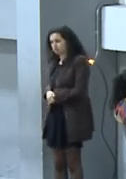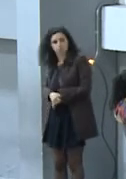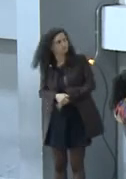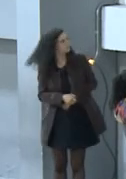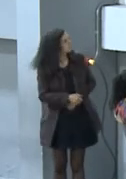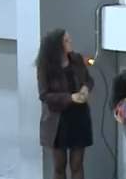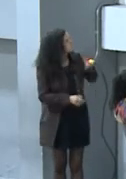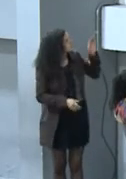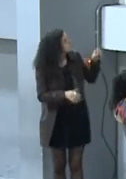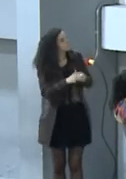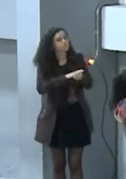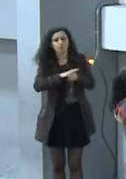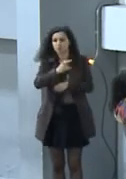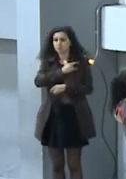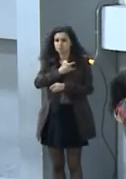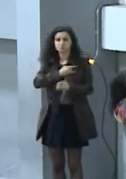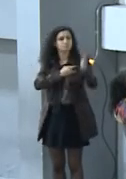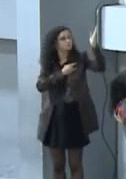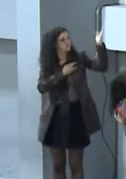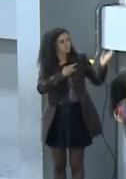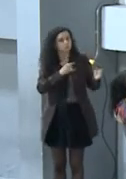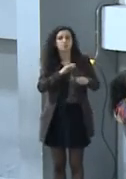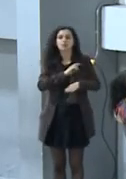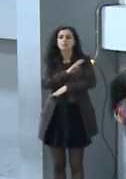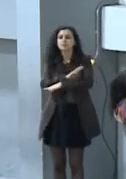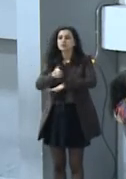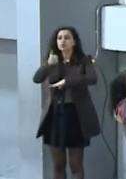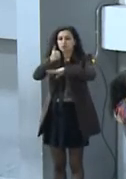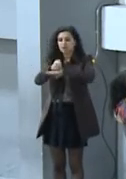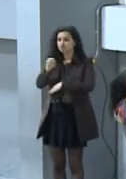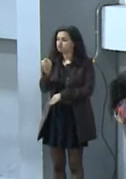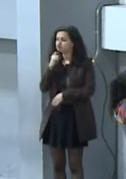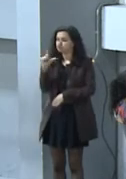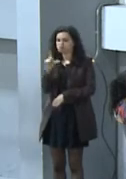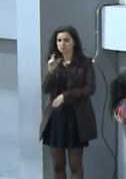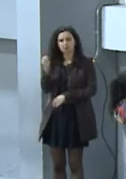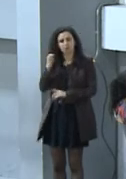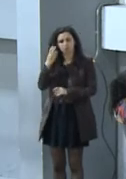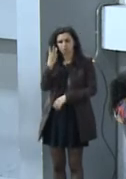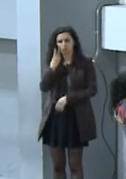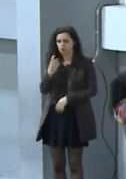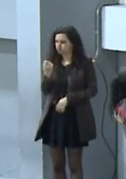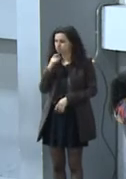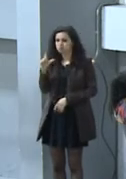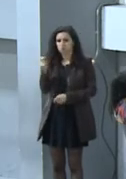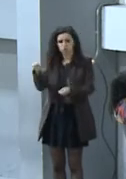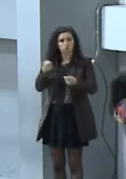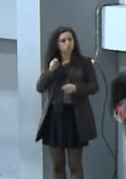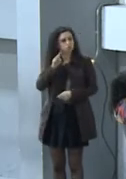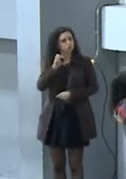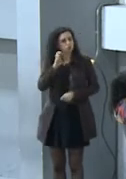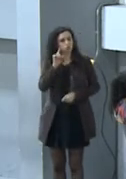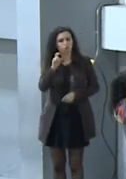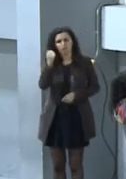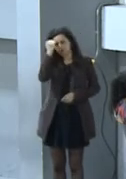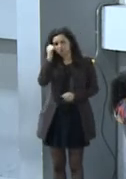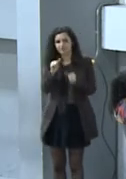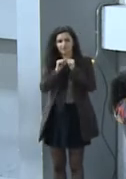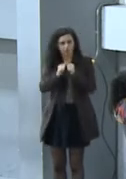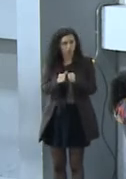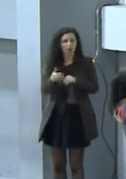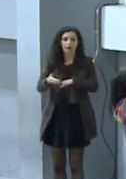Esa es la condición de la universidad, estos son los datos que nos dio la vicerrectoría este lunes, hace 3 días, 181 profesores de planta,